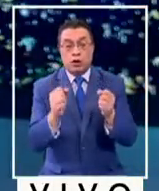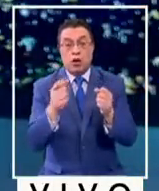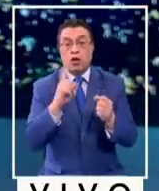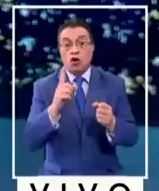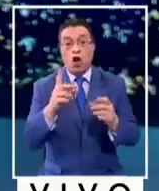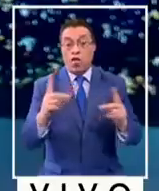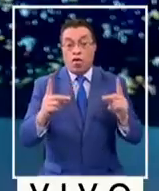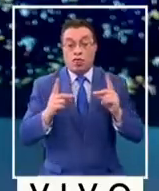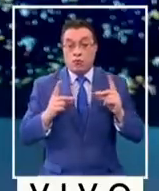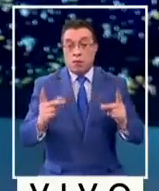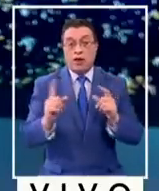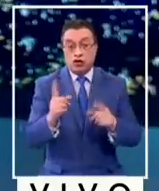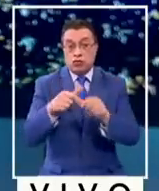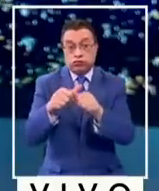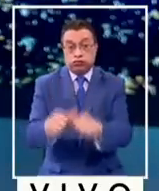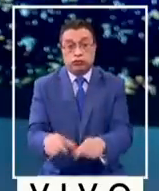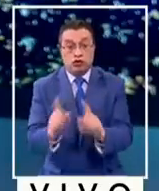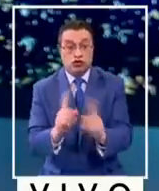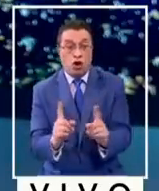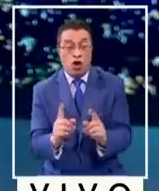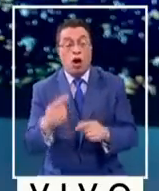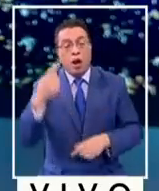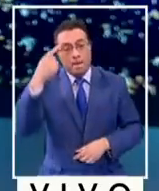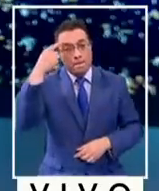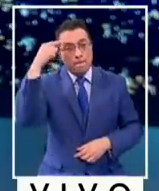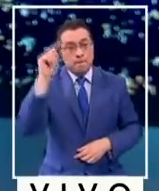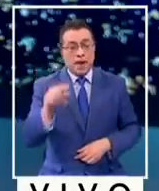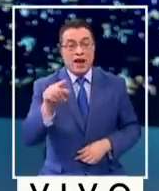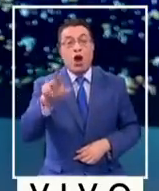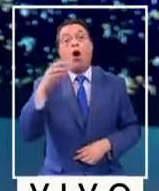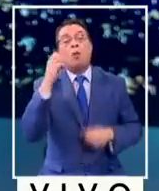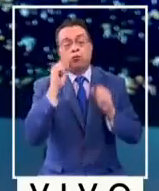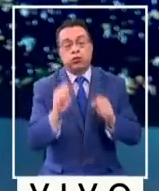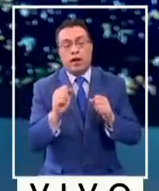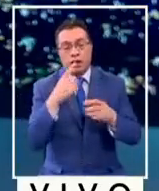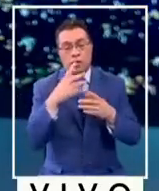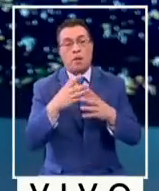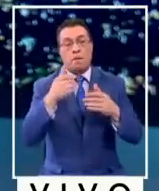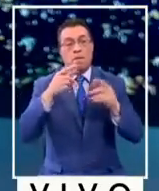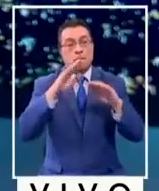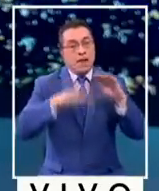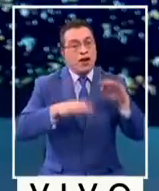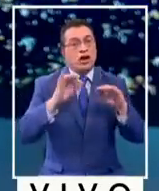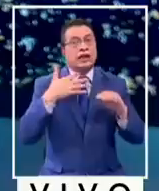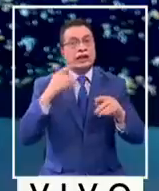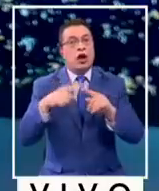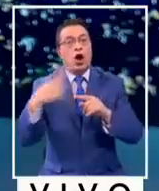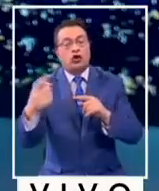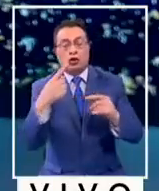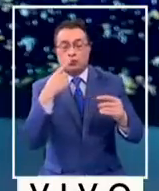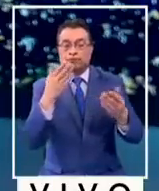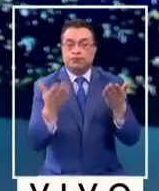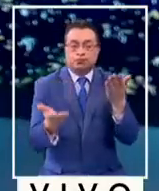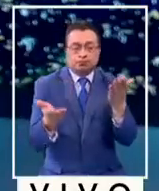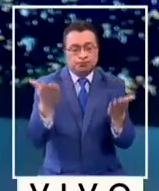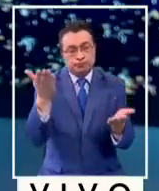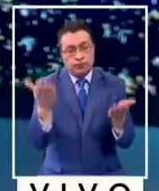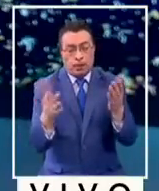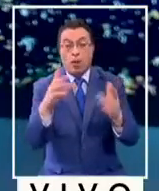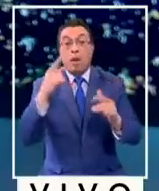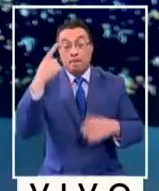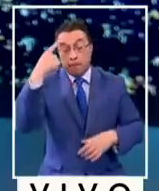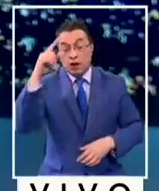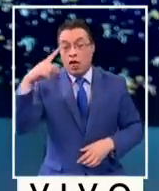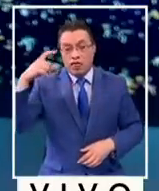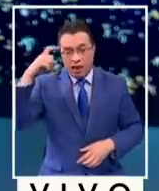son diplomáticos de carrera. Y puede ser que esté menos capacitado que algunos. Eso es discutible. Lo que nos parece difícil